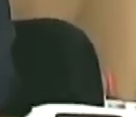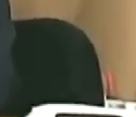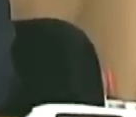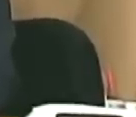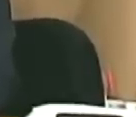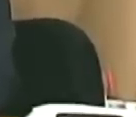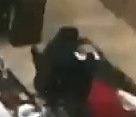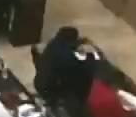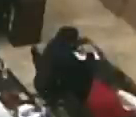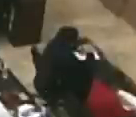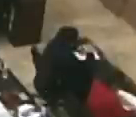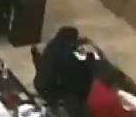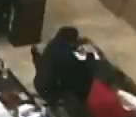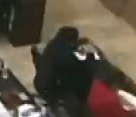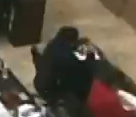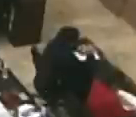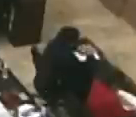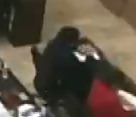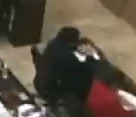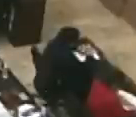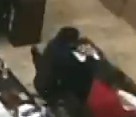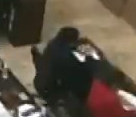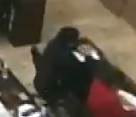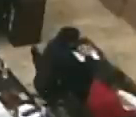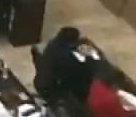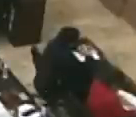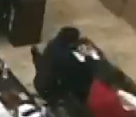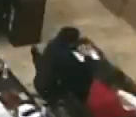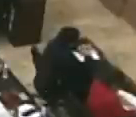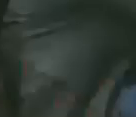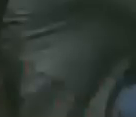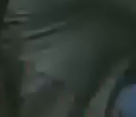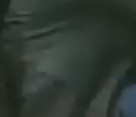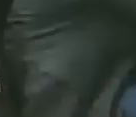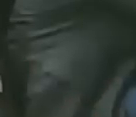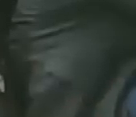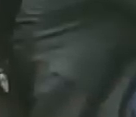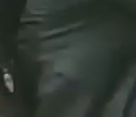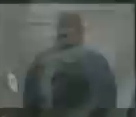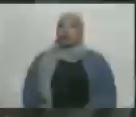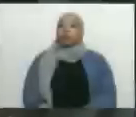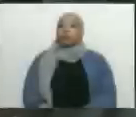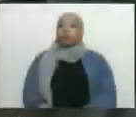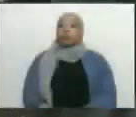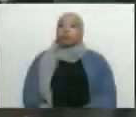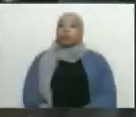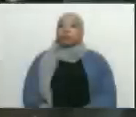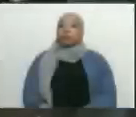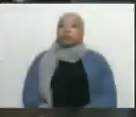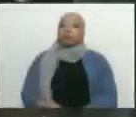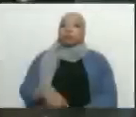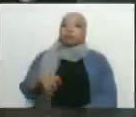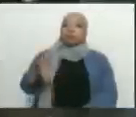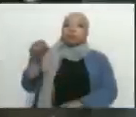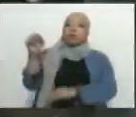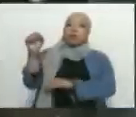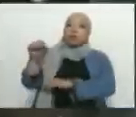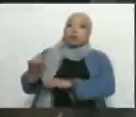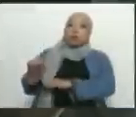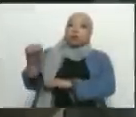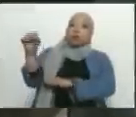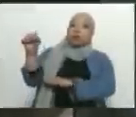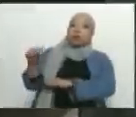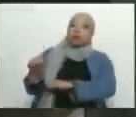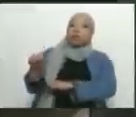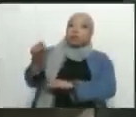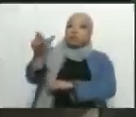a las declaraciones indignantes y discriminatorias en contra de los niños del espectro autista emitidas por el alcalde Ernesto